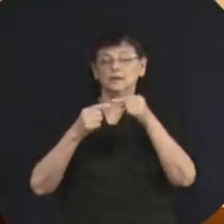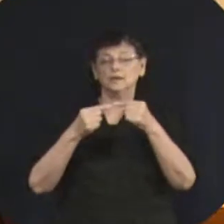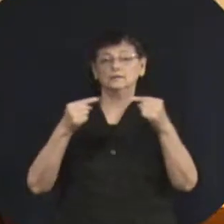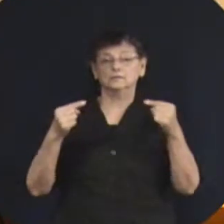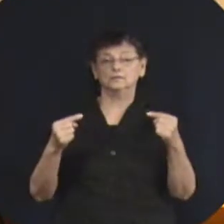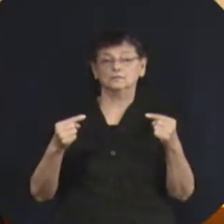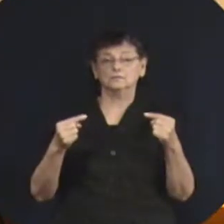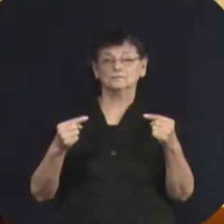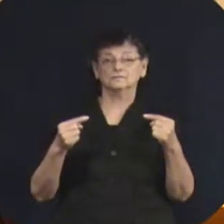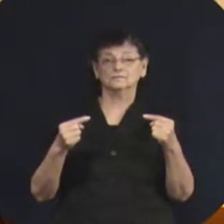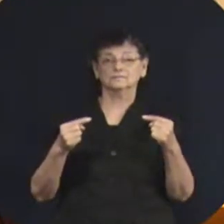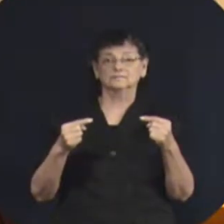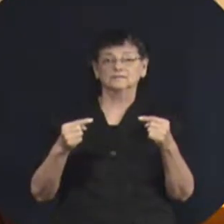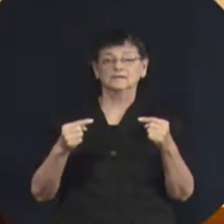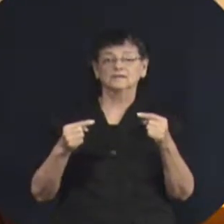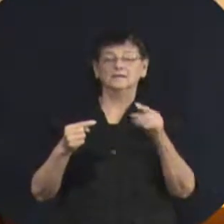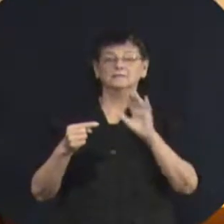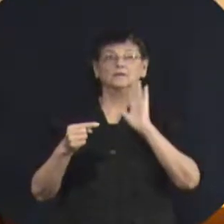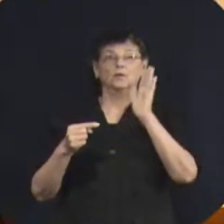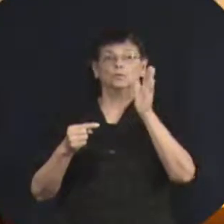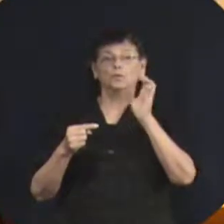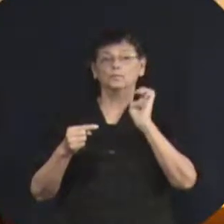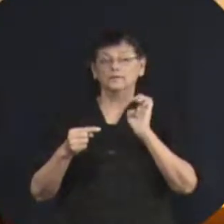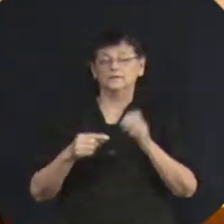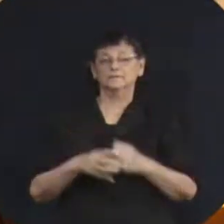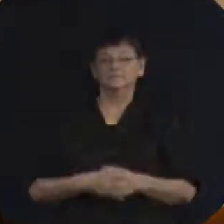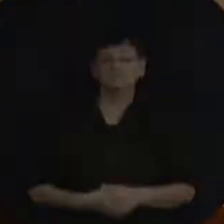enemigos. Que así sea.